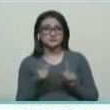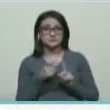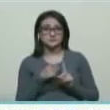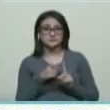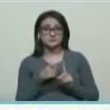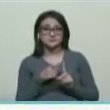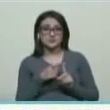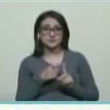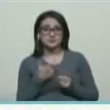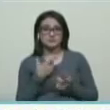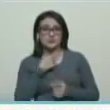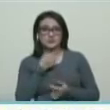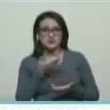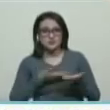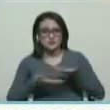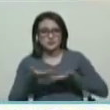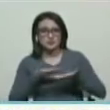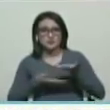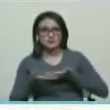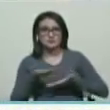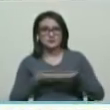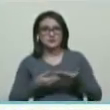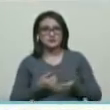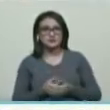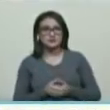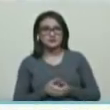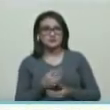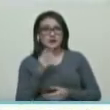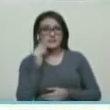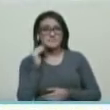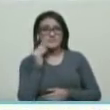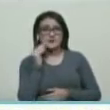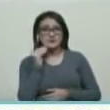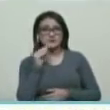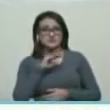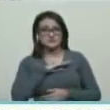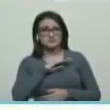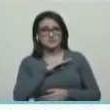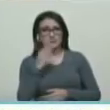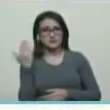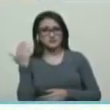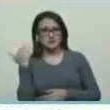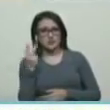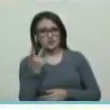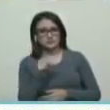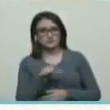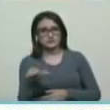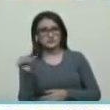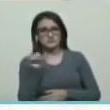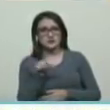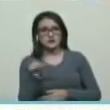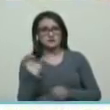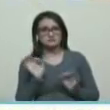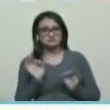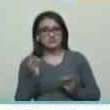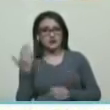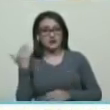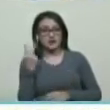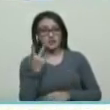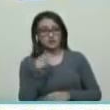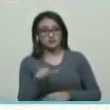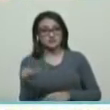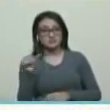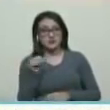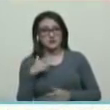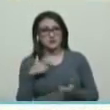lugar, a mí me gustaría compartir una experiencia mía de hace dos semanas, porque exactamente hace dos semanas yo tuve